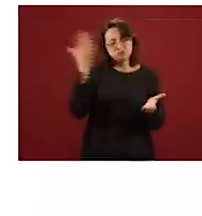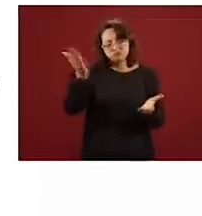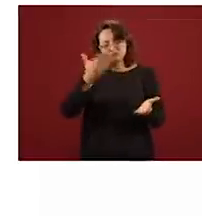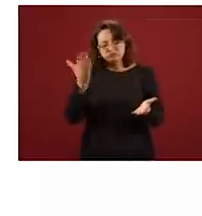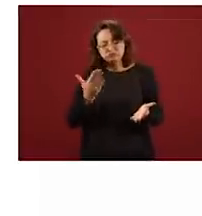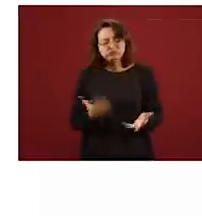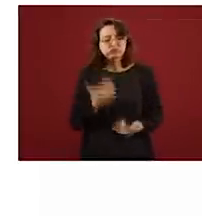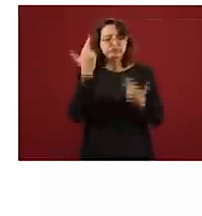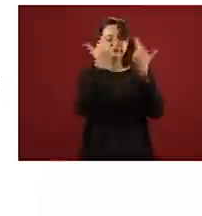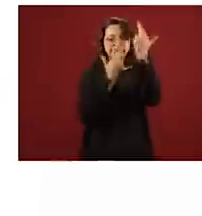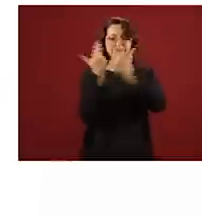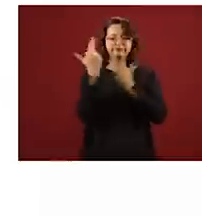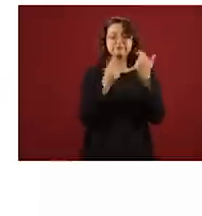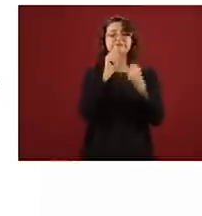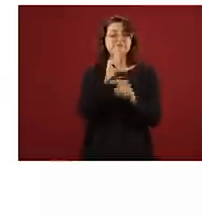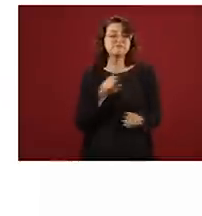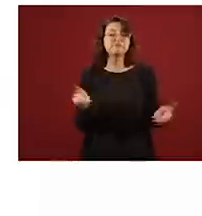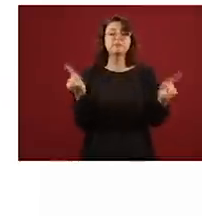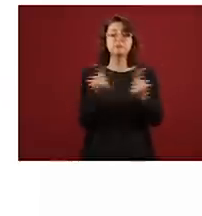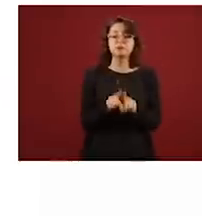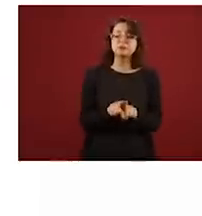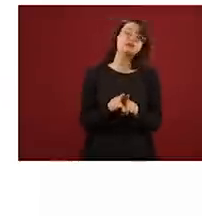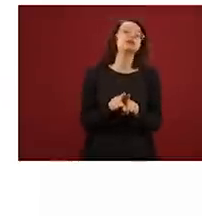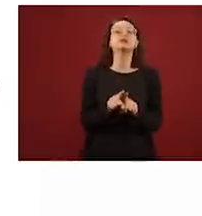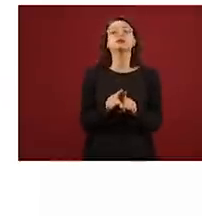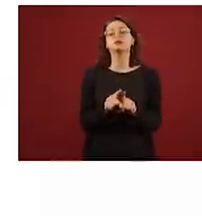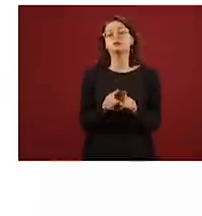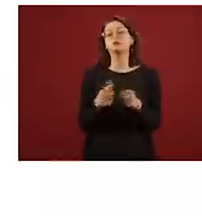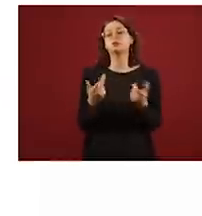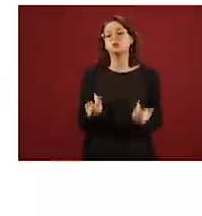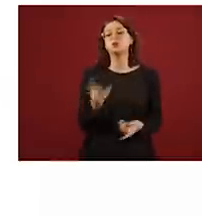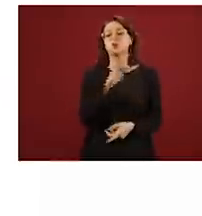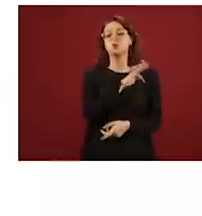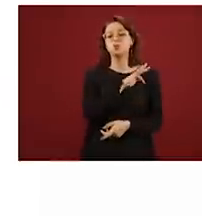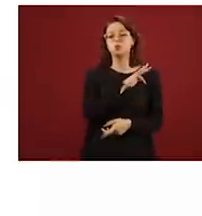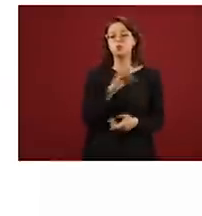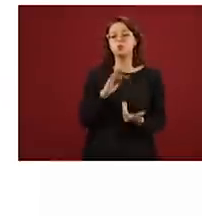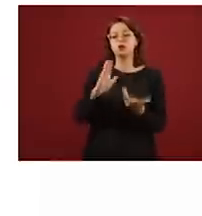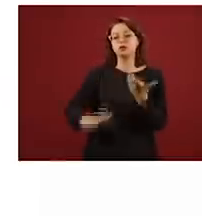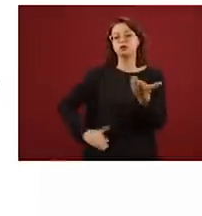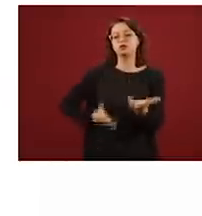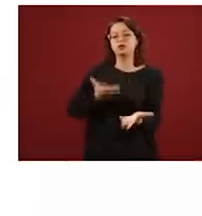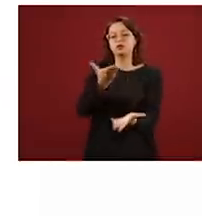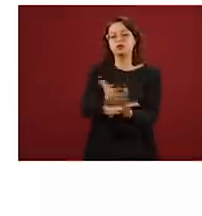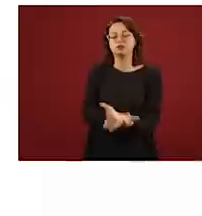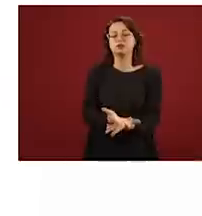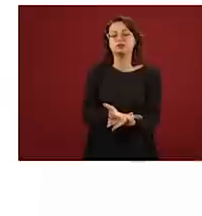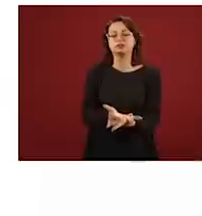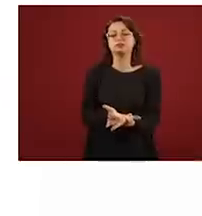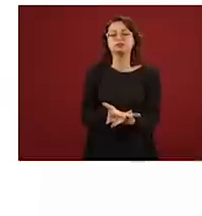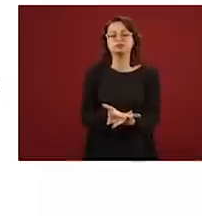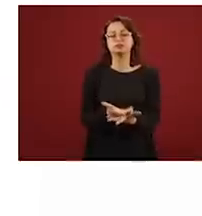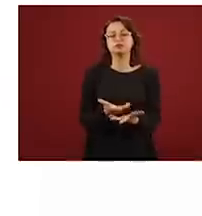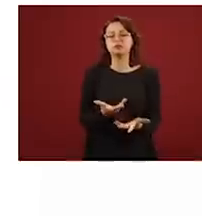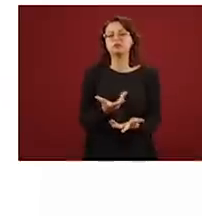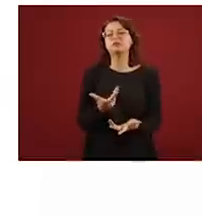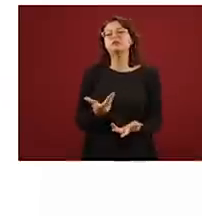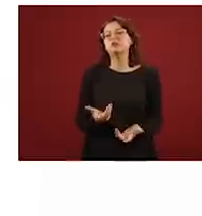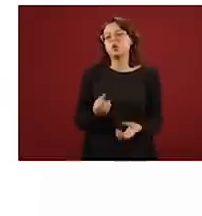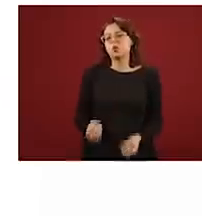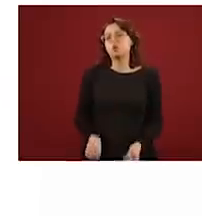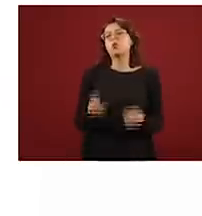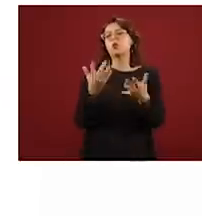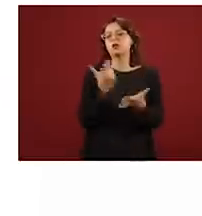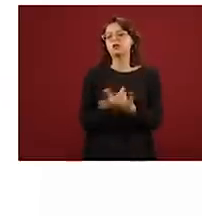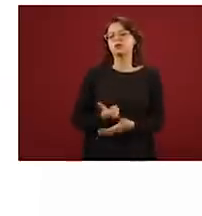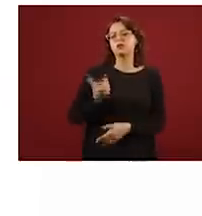una de ellas. Y también, finalmente, podrán presentar una propuesta en firme el 25